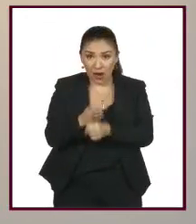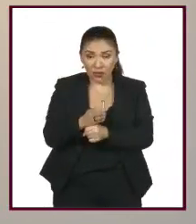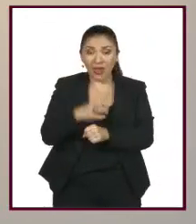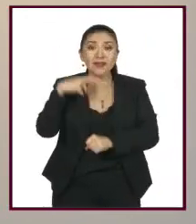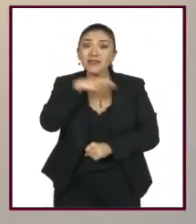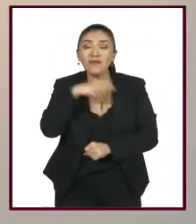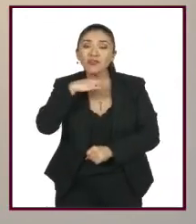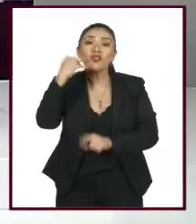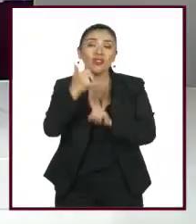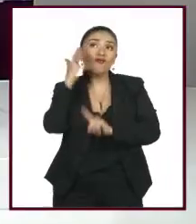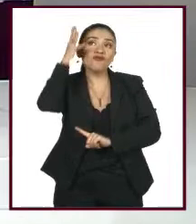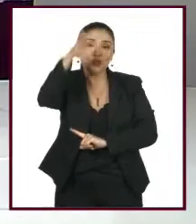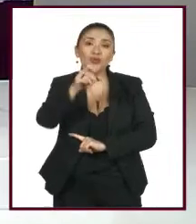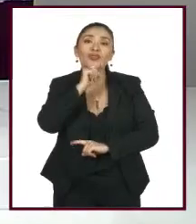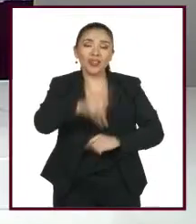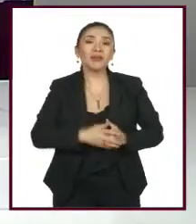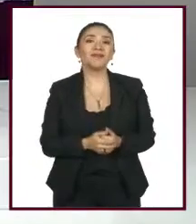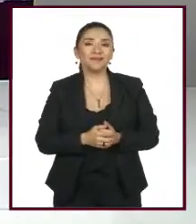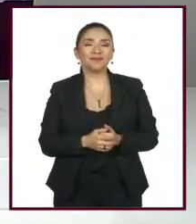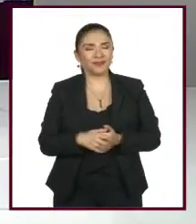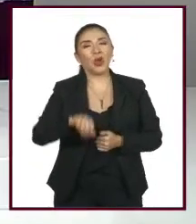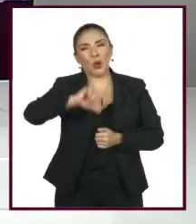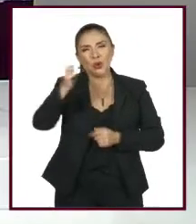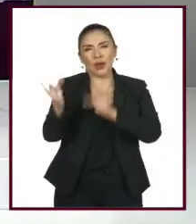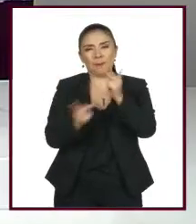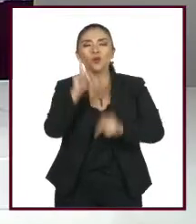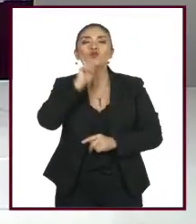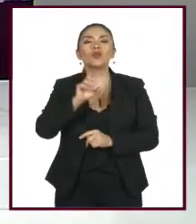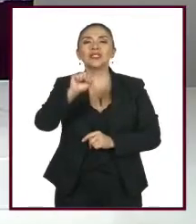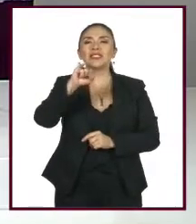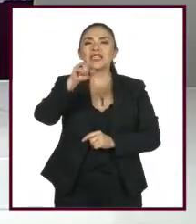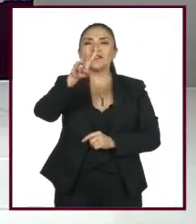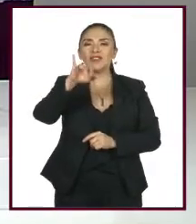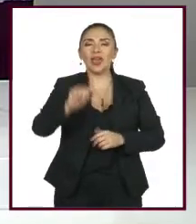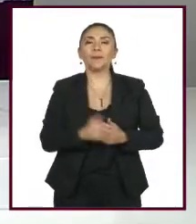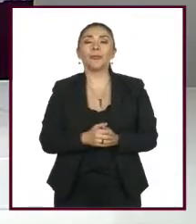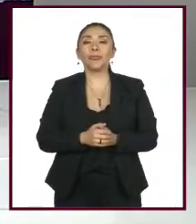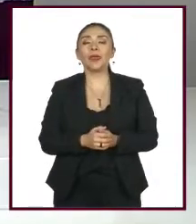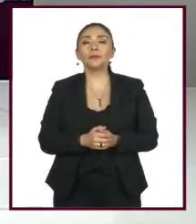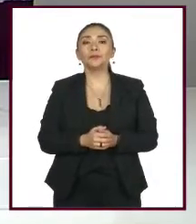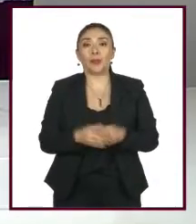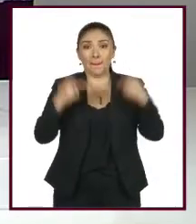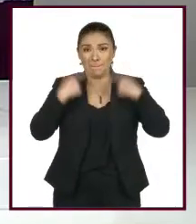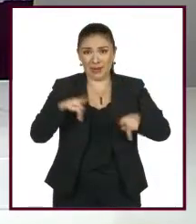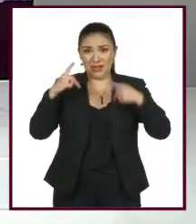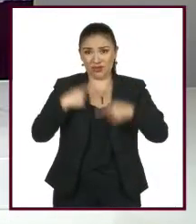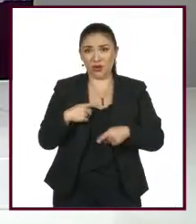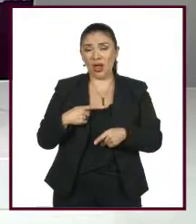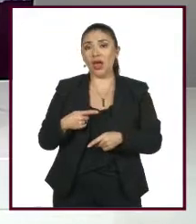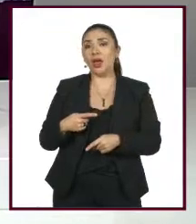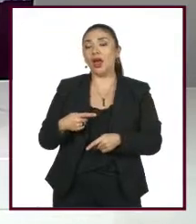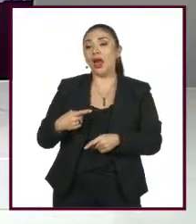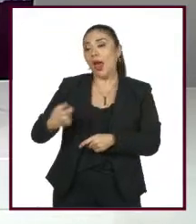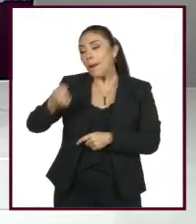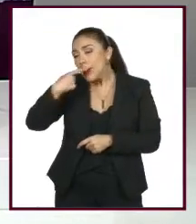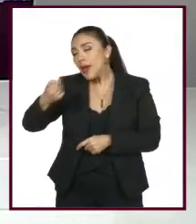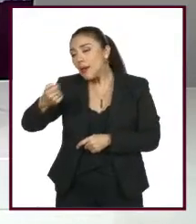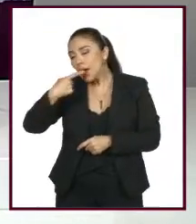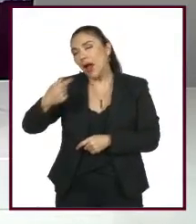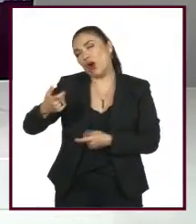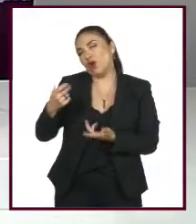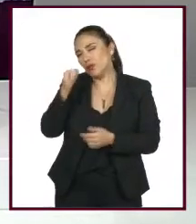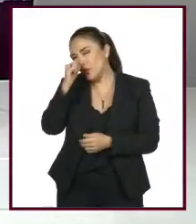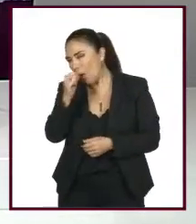plazo. Muy bien, doctor, tenemos por aquí otra. Silvia Medrano, ¿qué tan frecuente tiene que consumir una persona para que se vea afectado